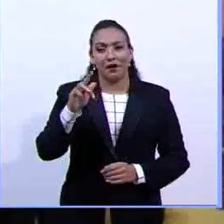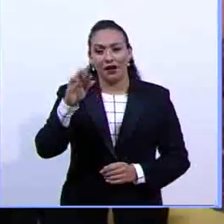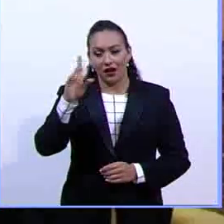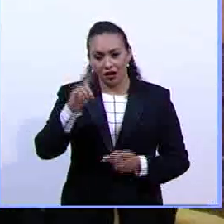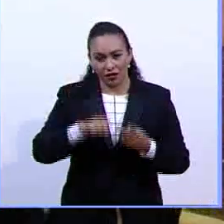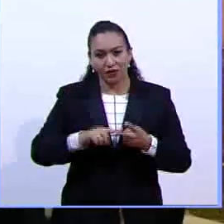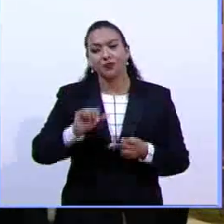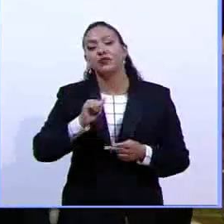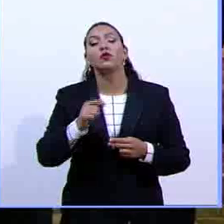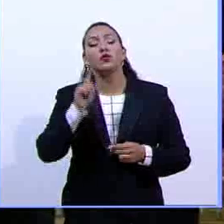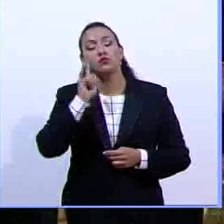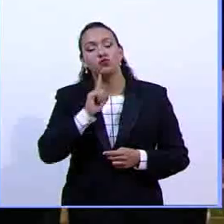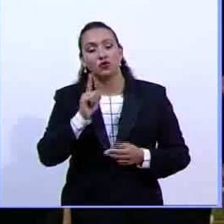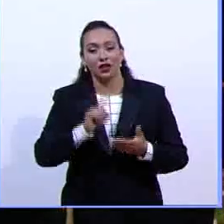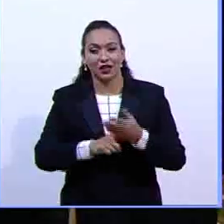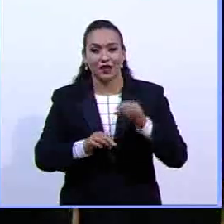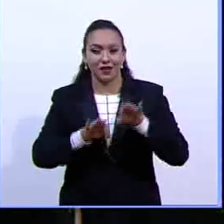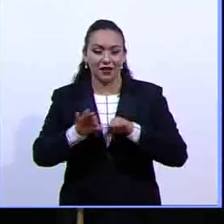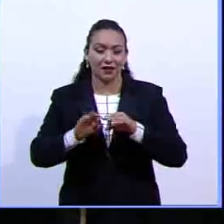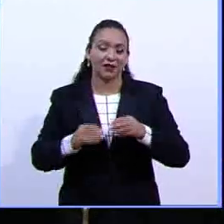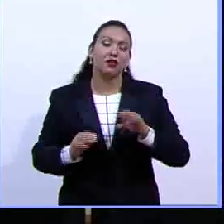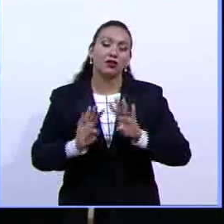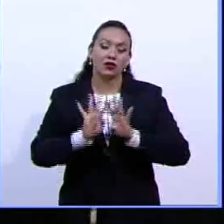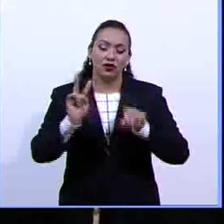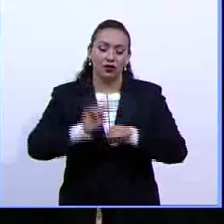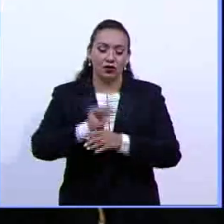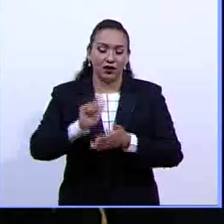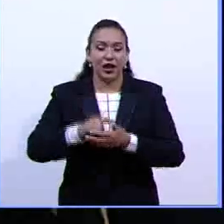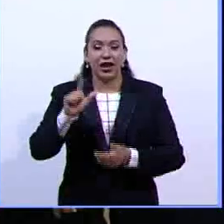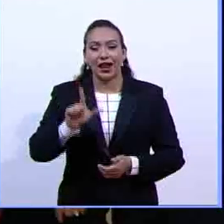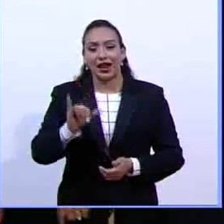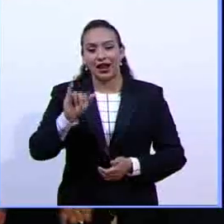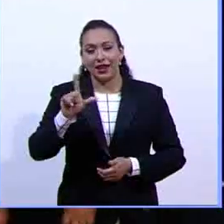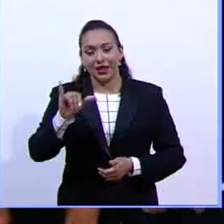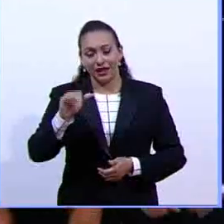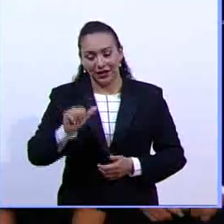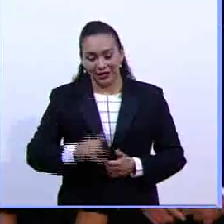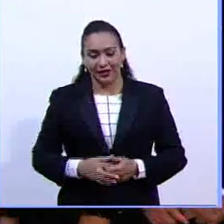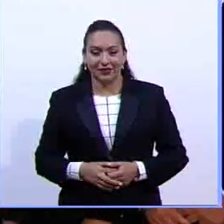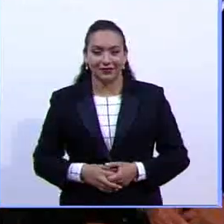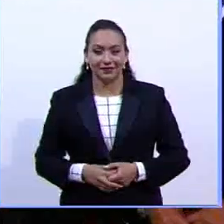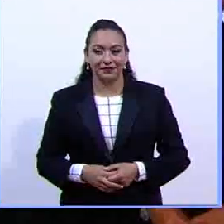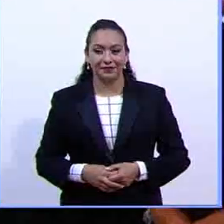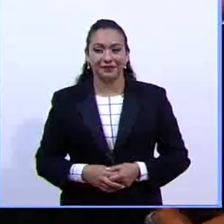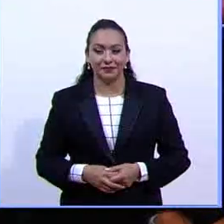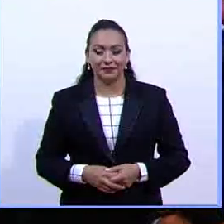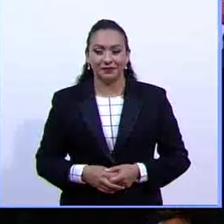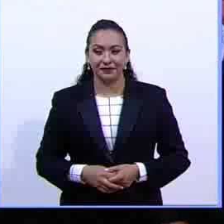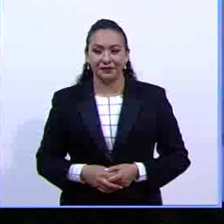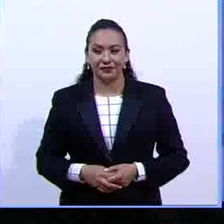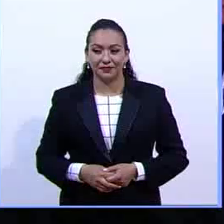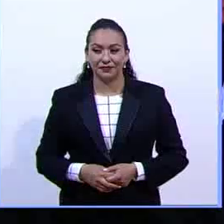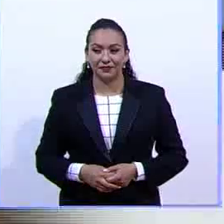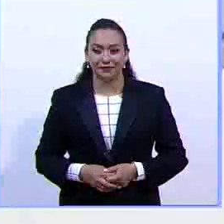la consejera de la Judicatura Federal, Lilia Mónica López Benítez.